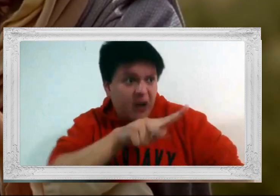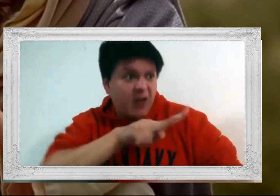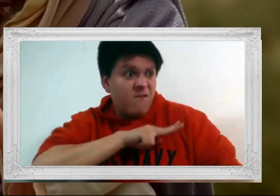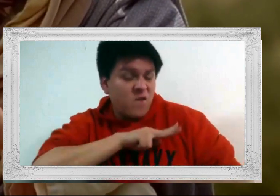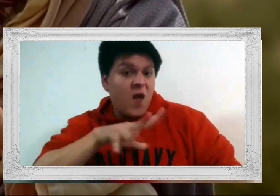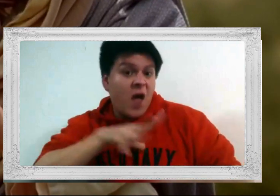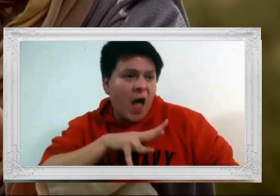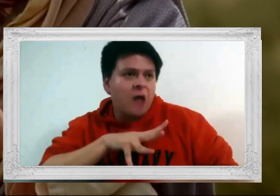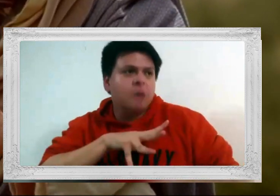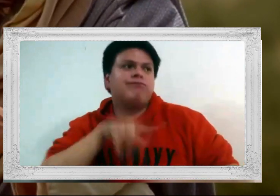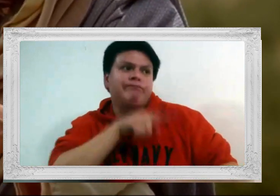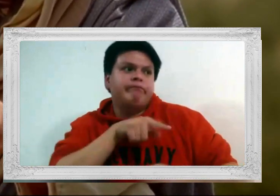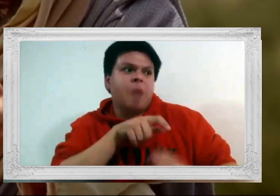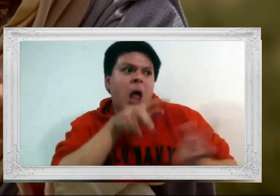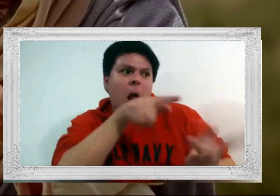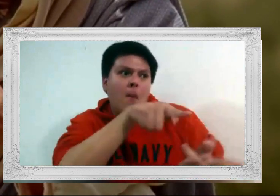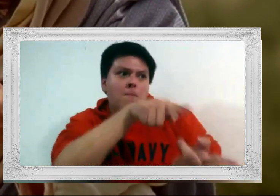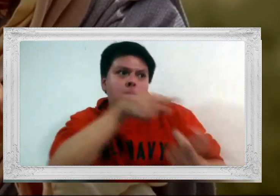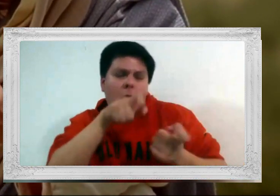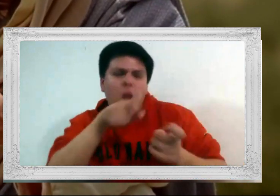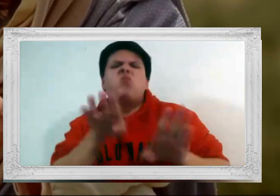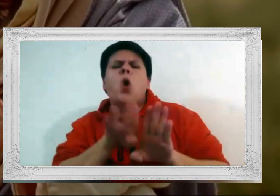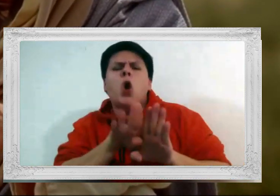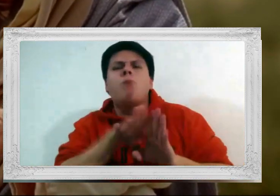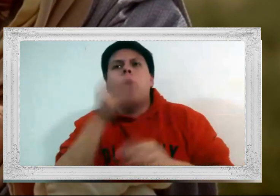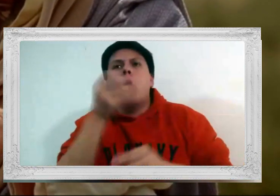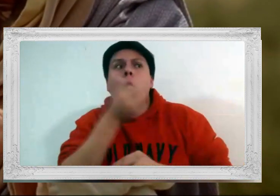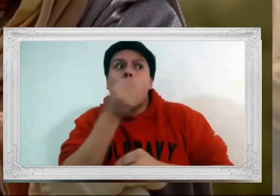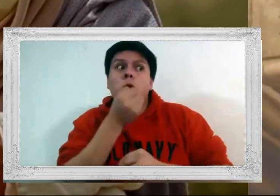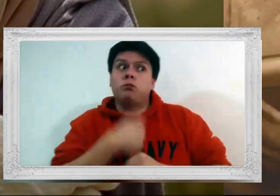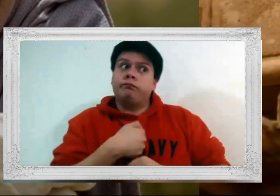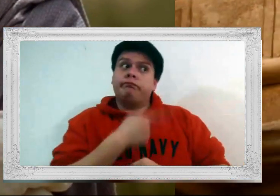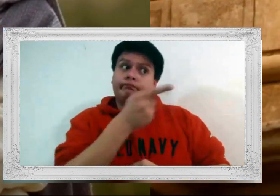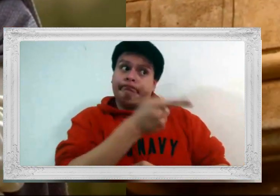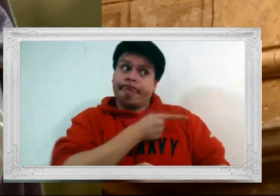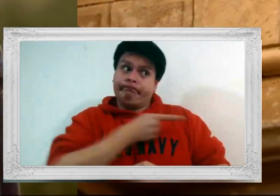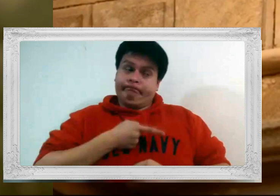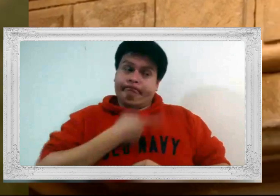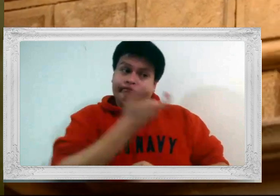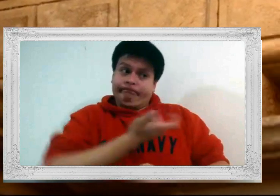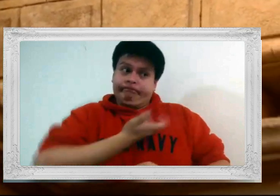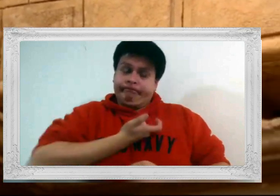rezos. Estos recibirán un castigo muy riguroso».